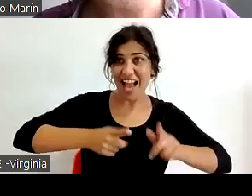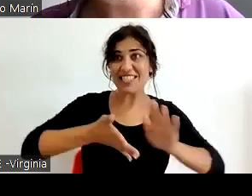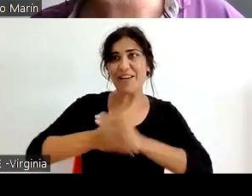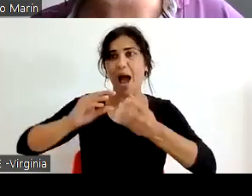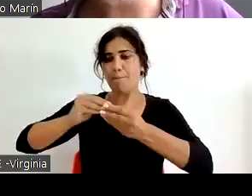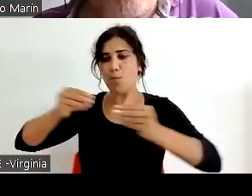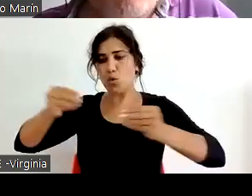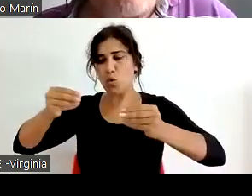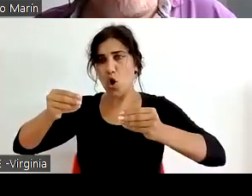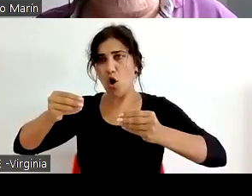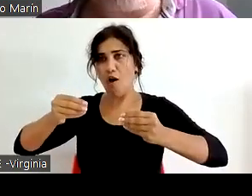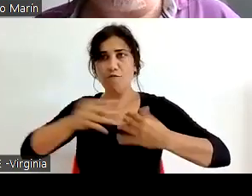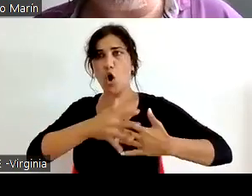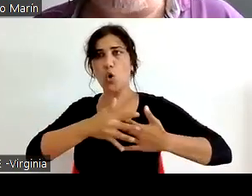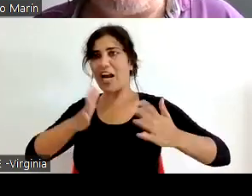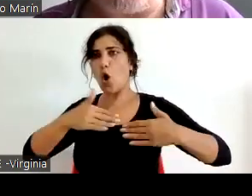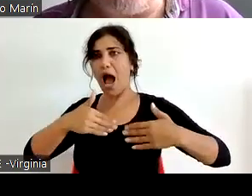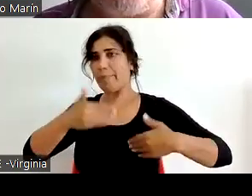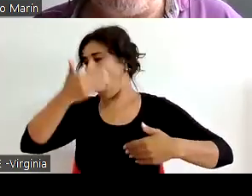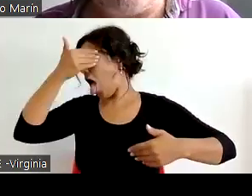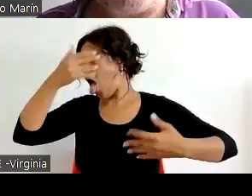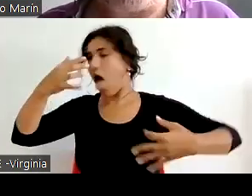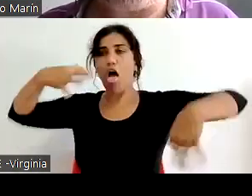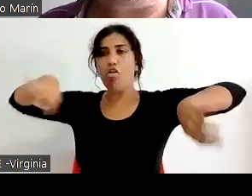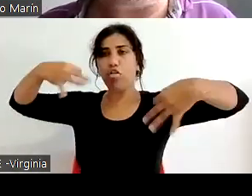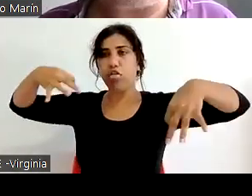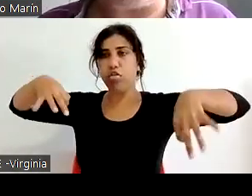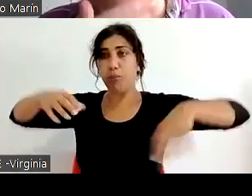contraiga, como el propio funcionamiento del músculo